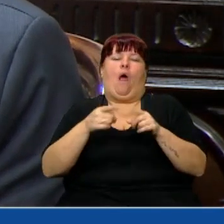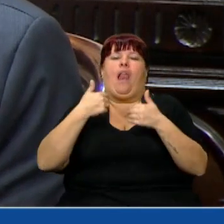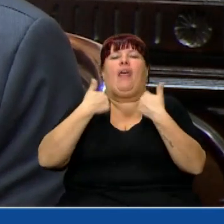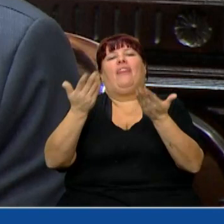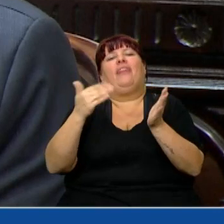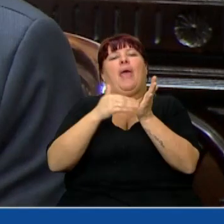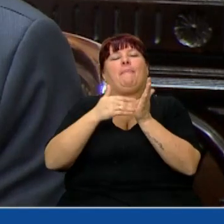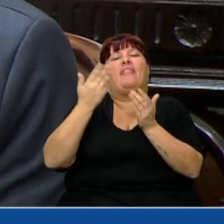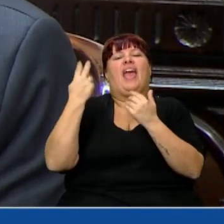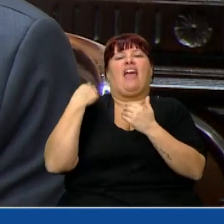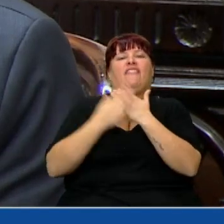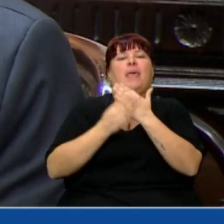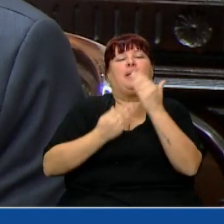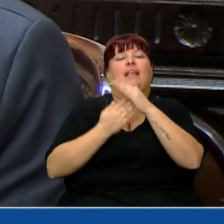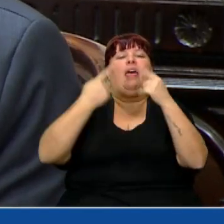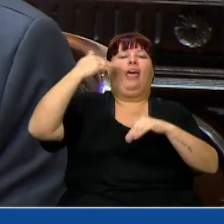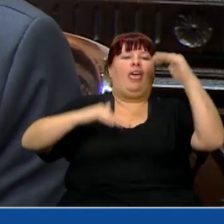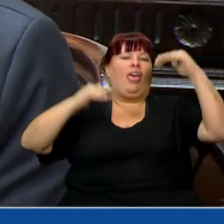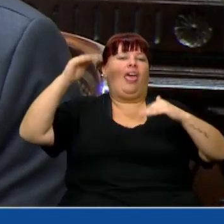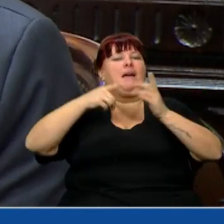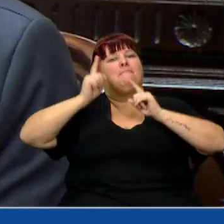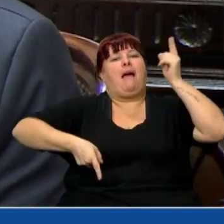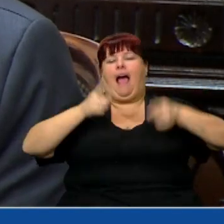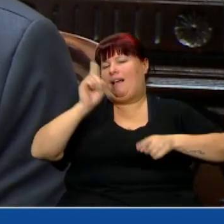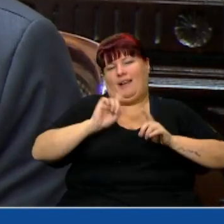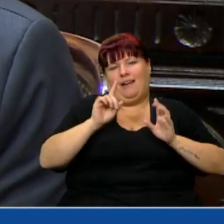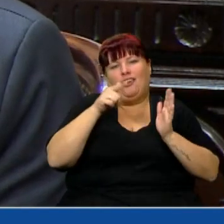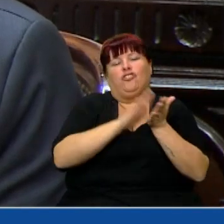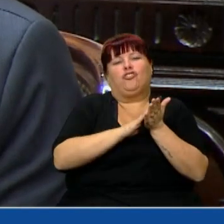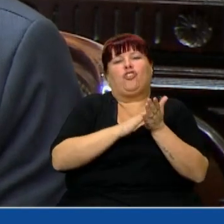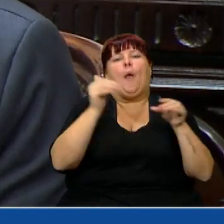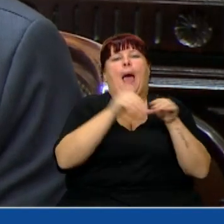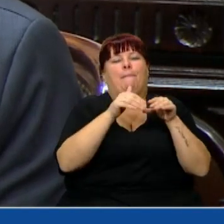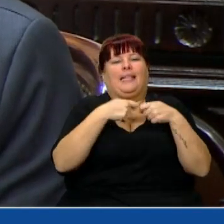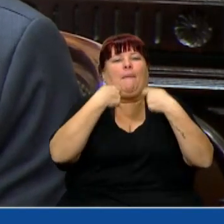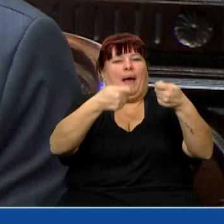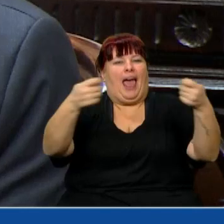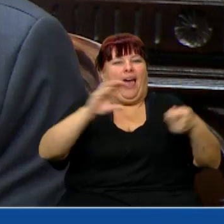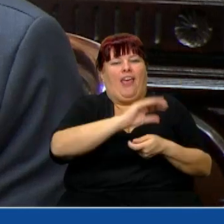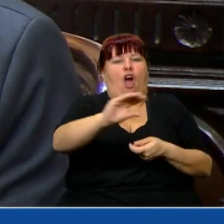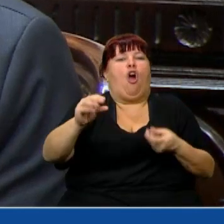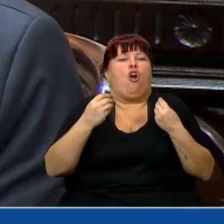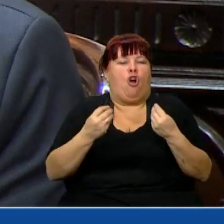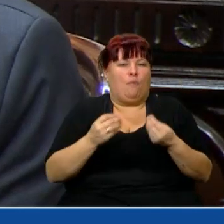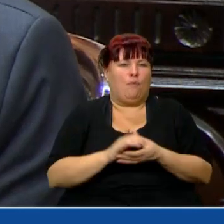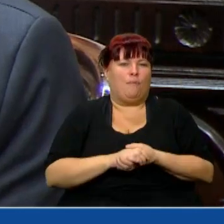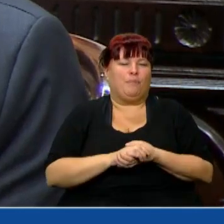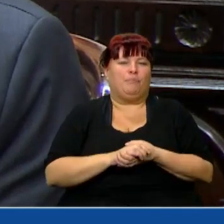discrecionalidad al jefe de gabinete para que vaya variando los montos que se aplican a los fondos a otorgar. Y